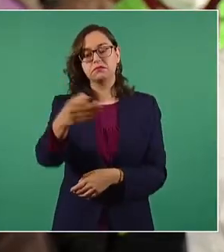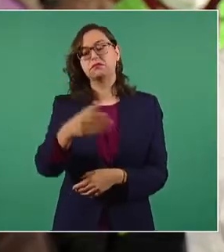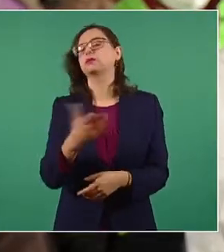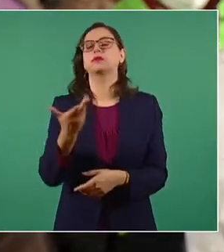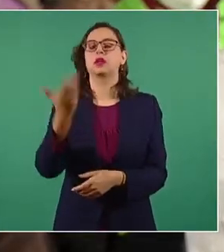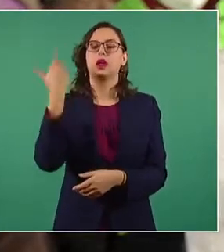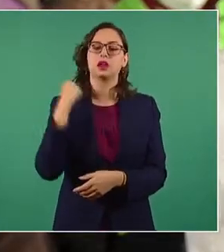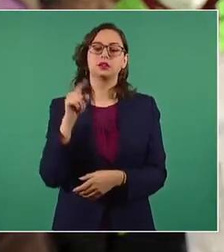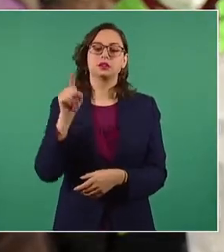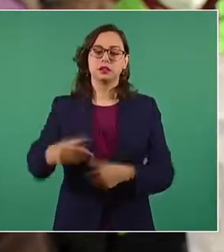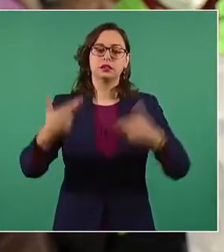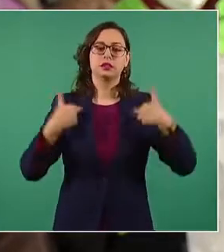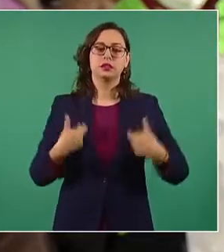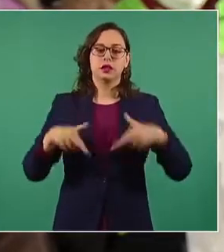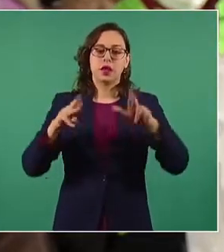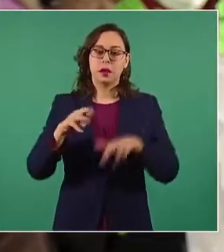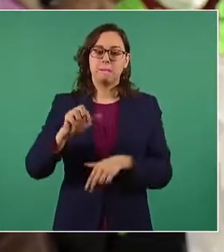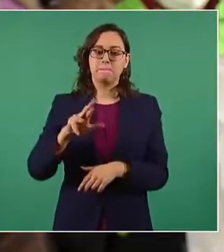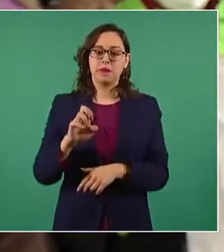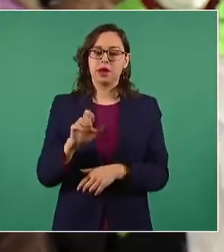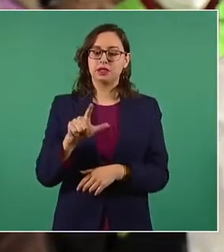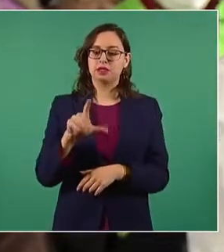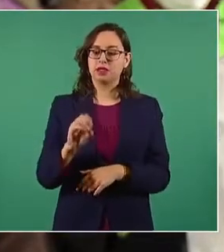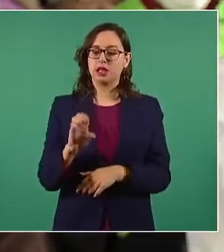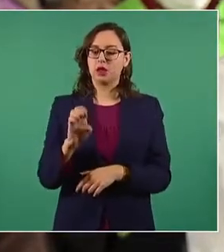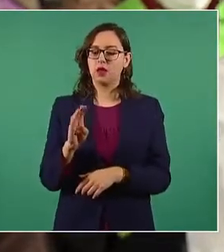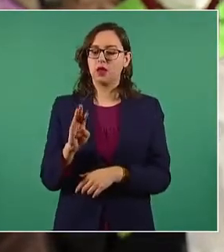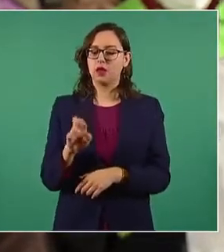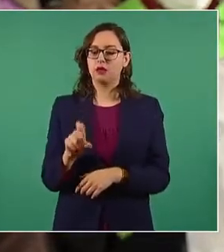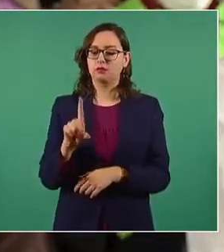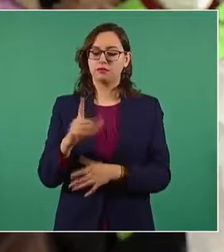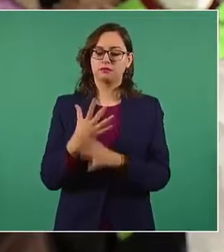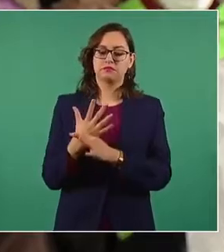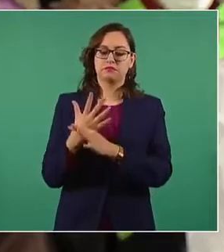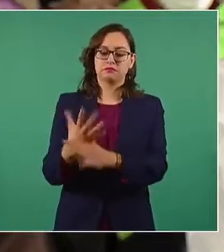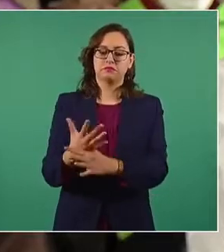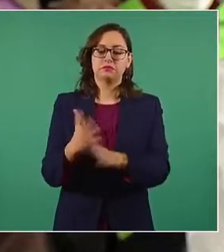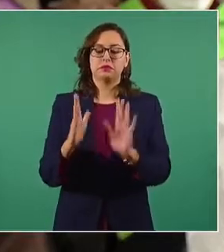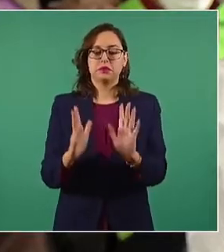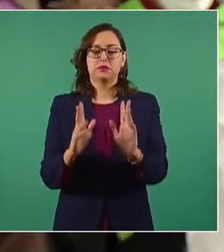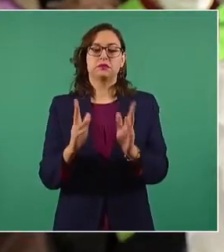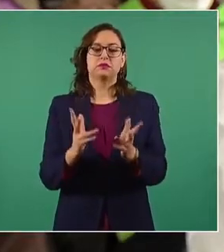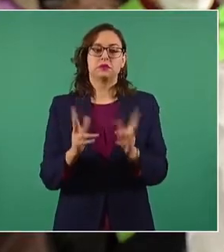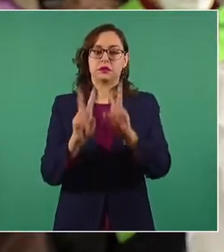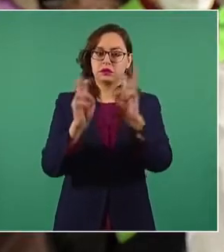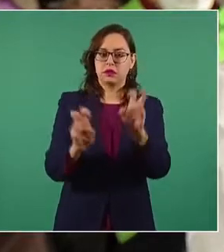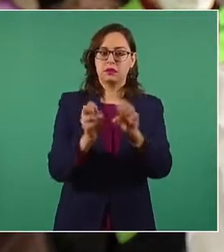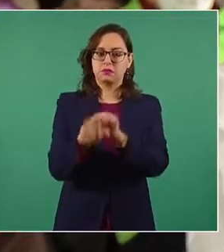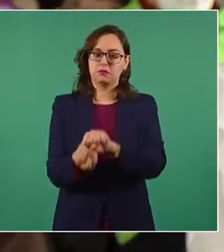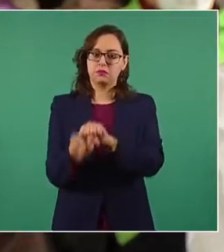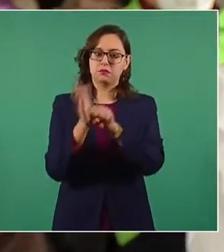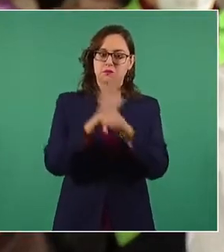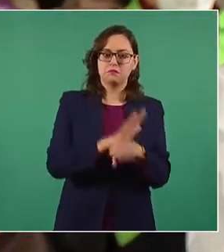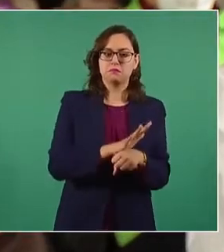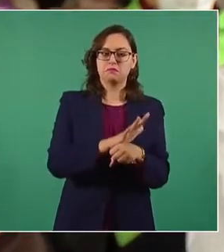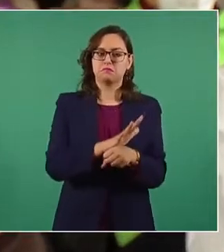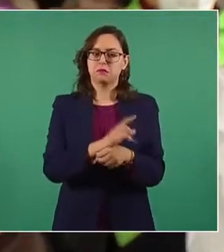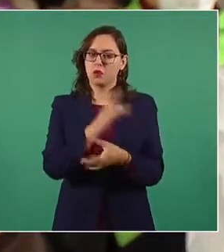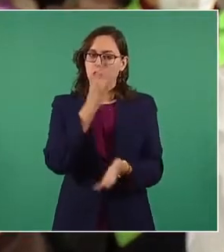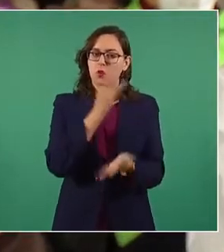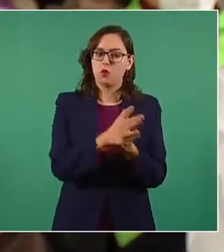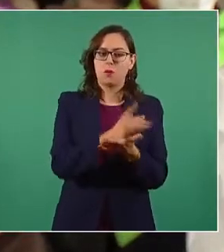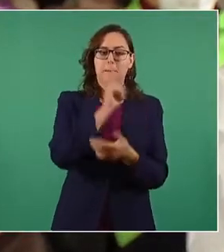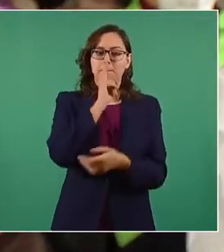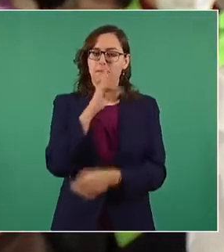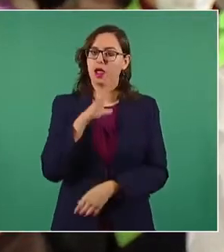información y pues que no solo se debe a la variante Delta, sino a otros factores. Si nos podrían comentar qué otros factores se tomaron